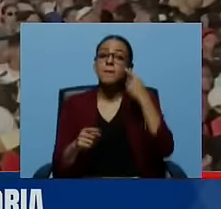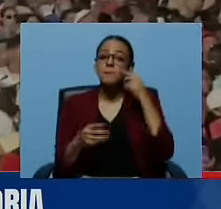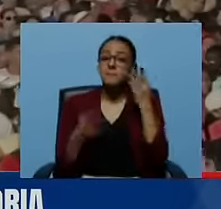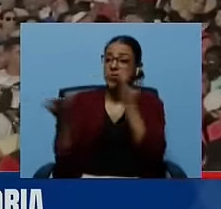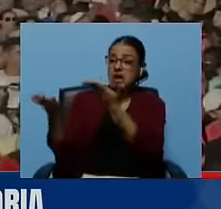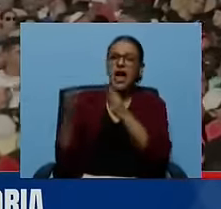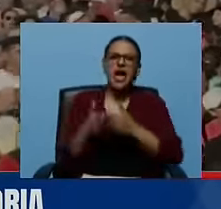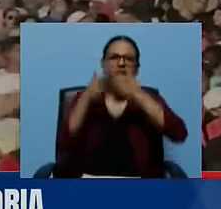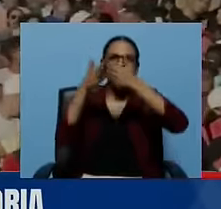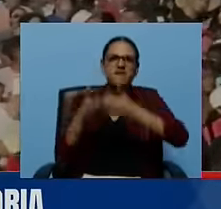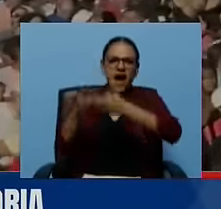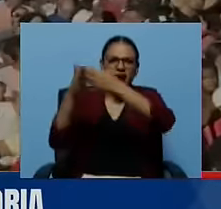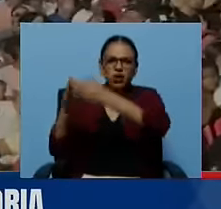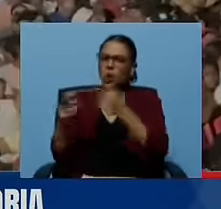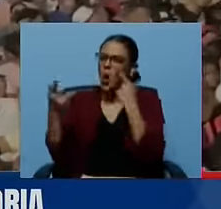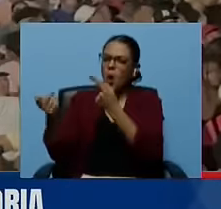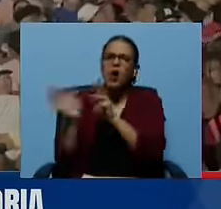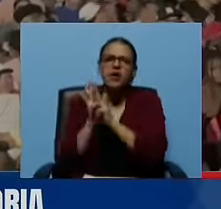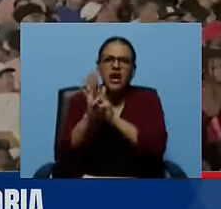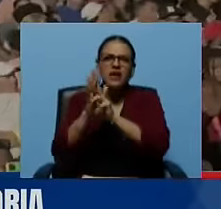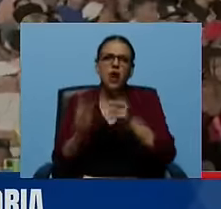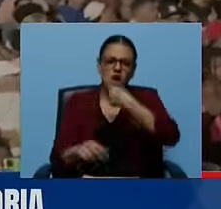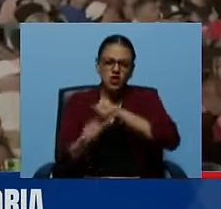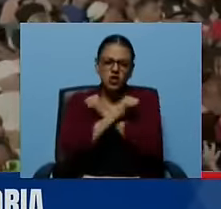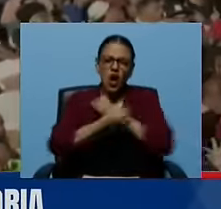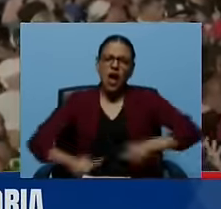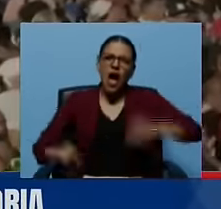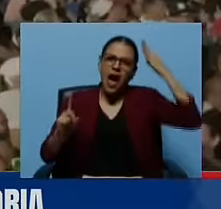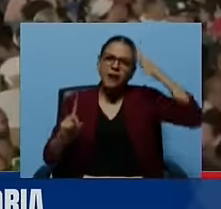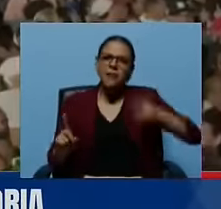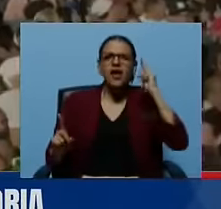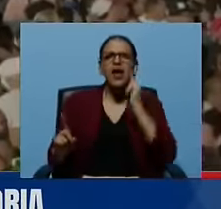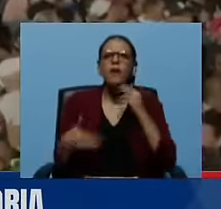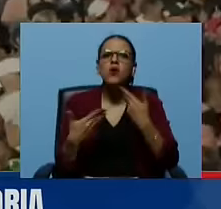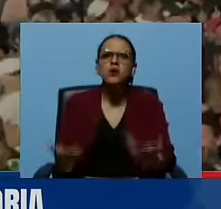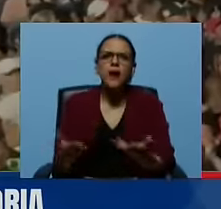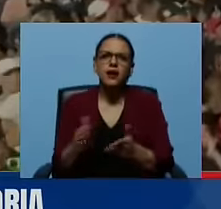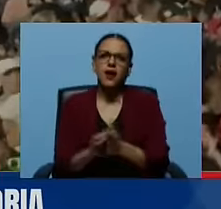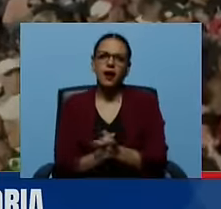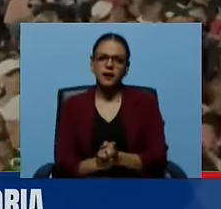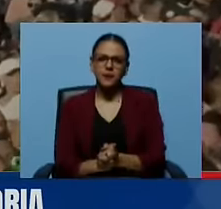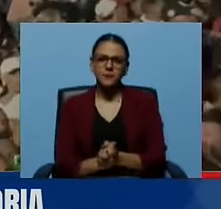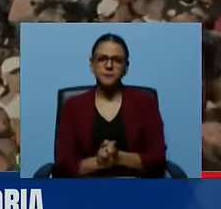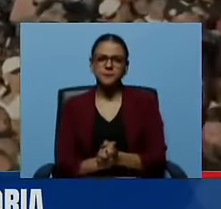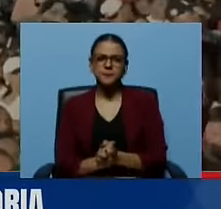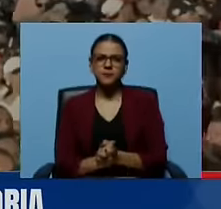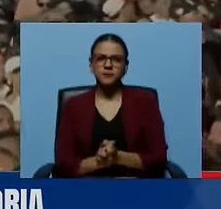representa a nuestra Armada Bolivariana.